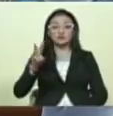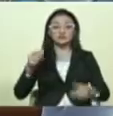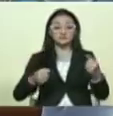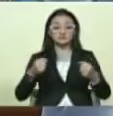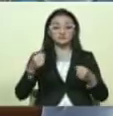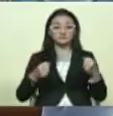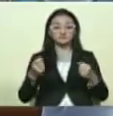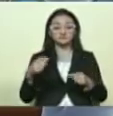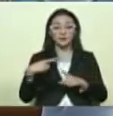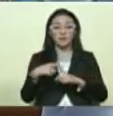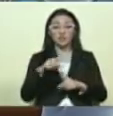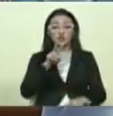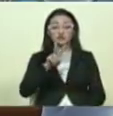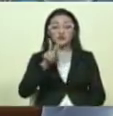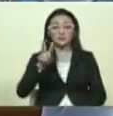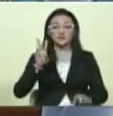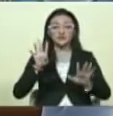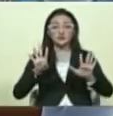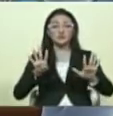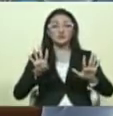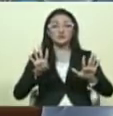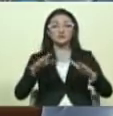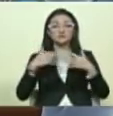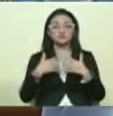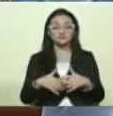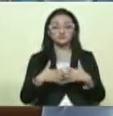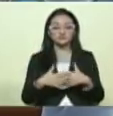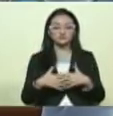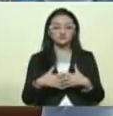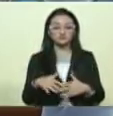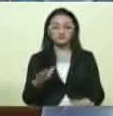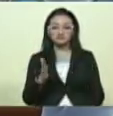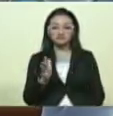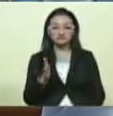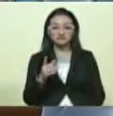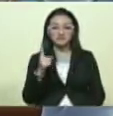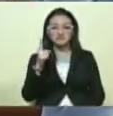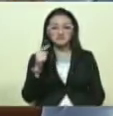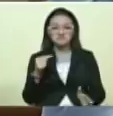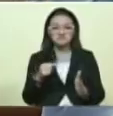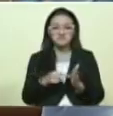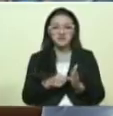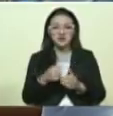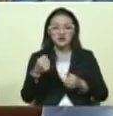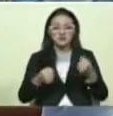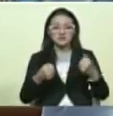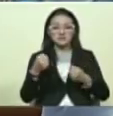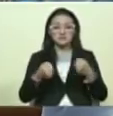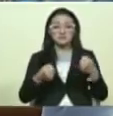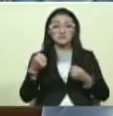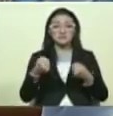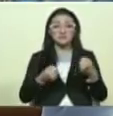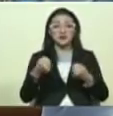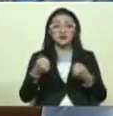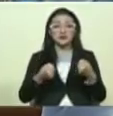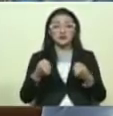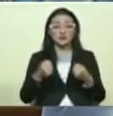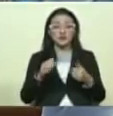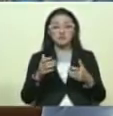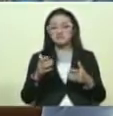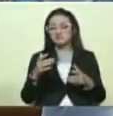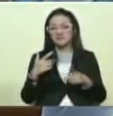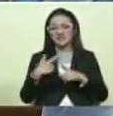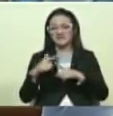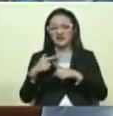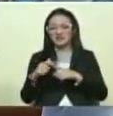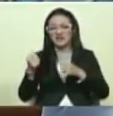229 maquinarias, es decir, alrededor de 1000 vehículos entre maquinarias, camionetas,